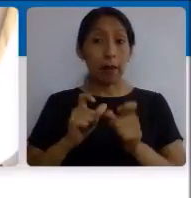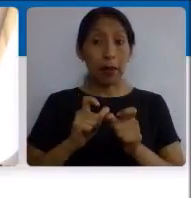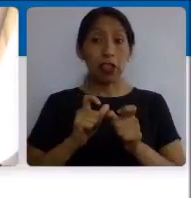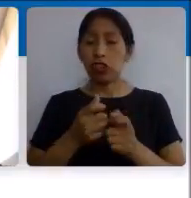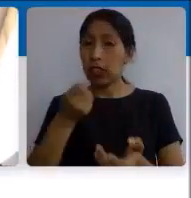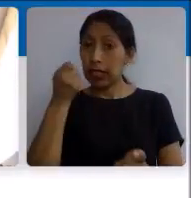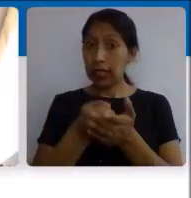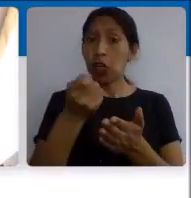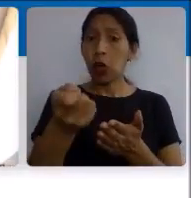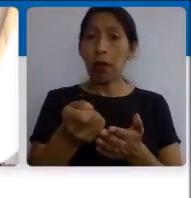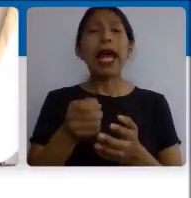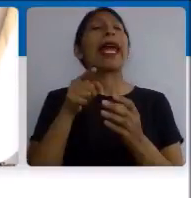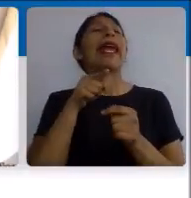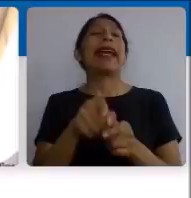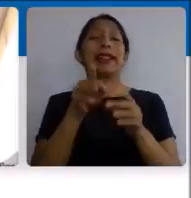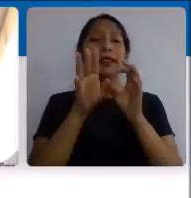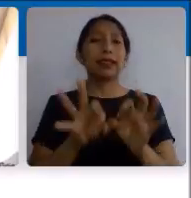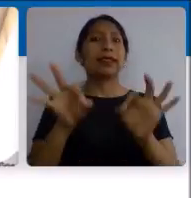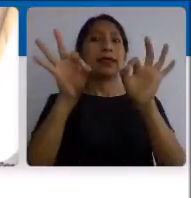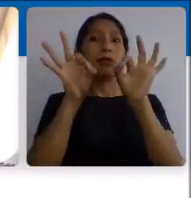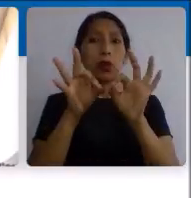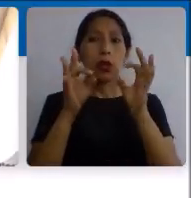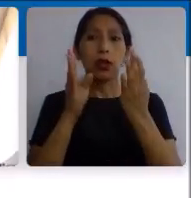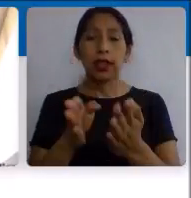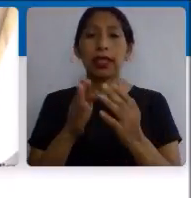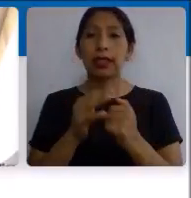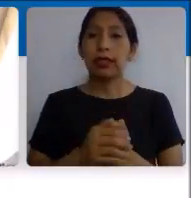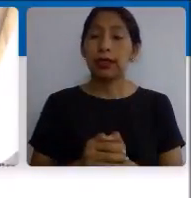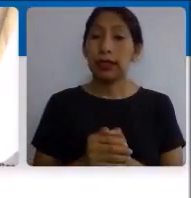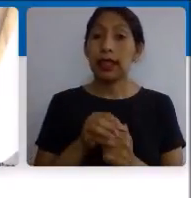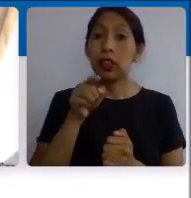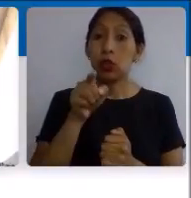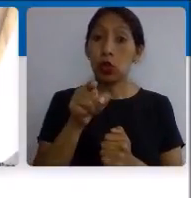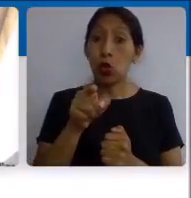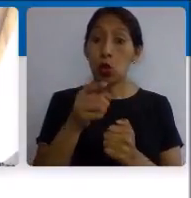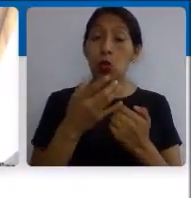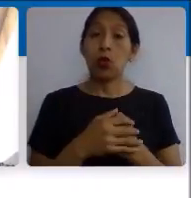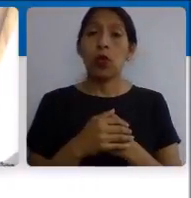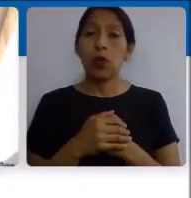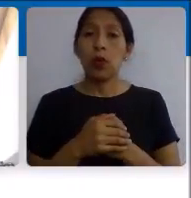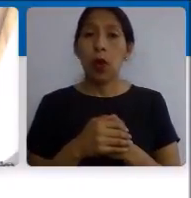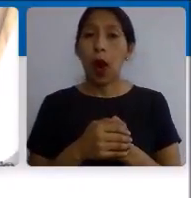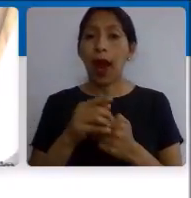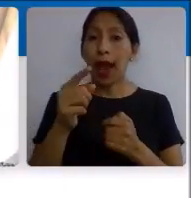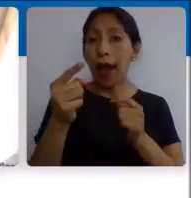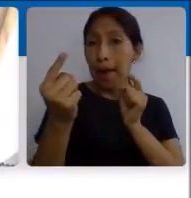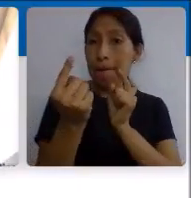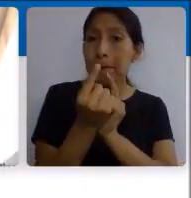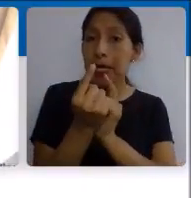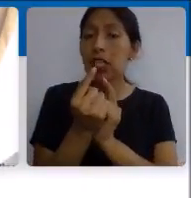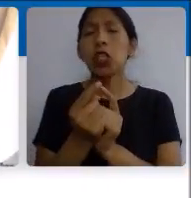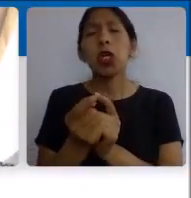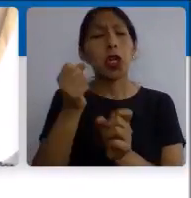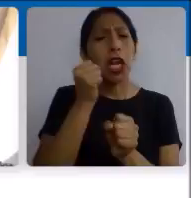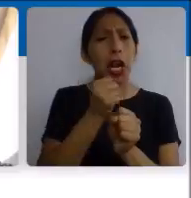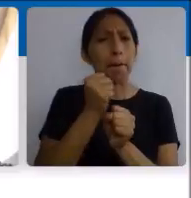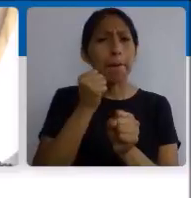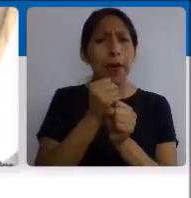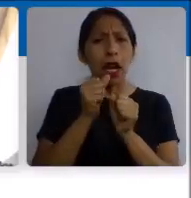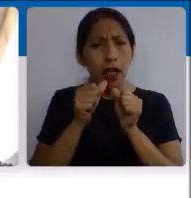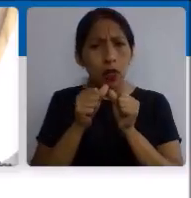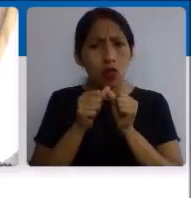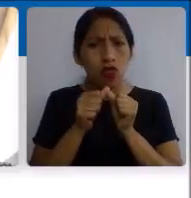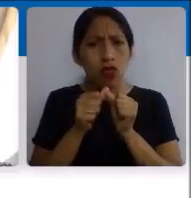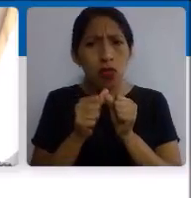más importante, ¿no? Si el cliente al cual tú has venido trabajando con ellos y has brindado